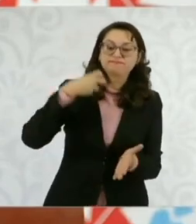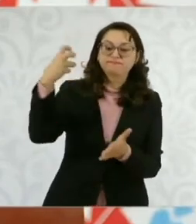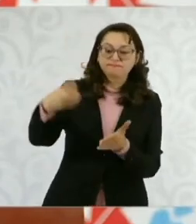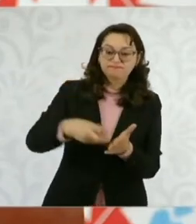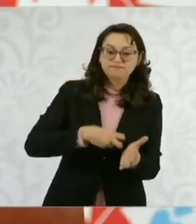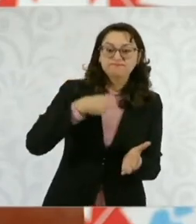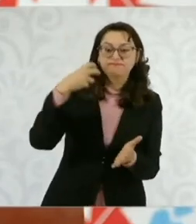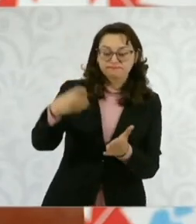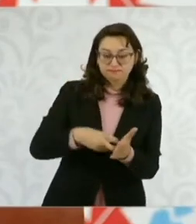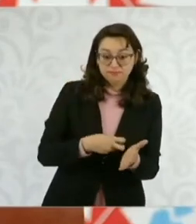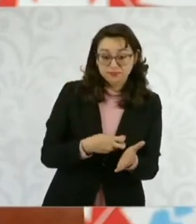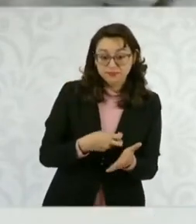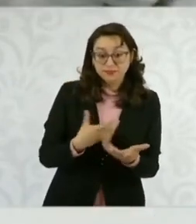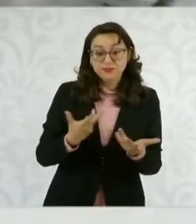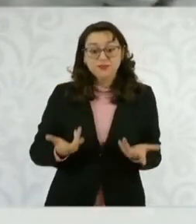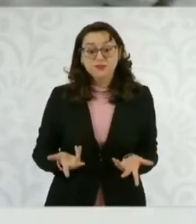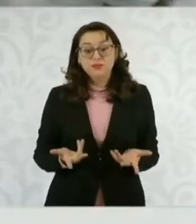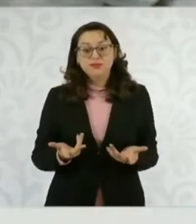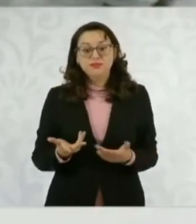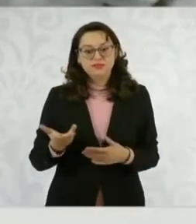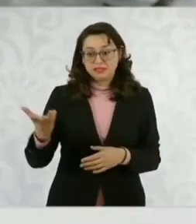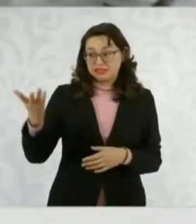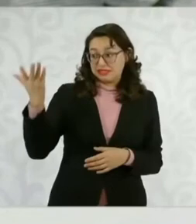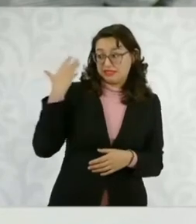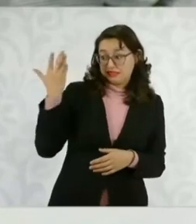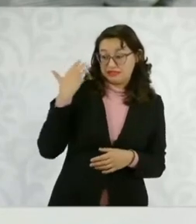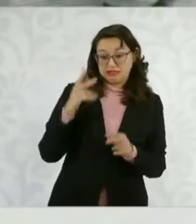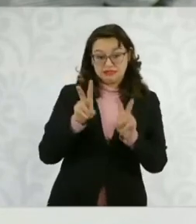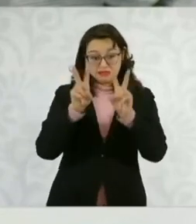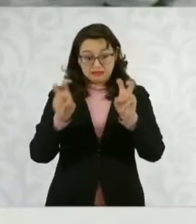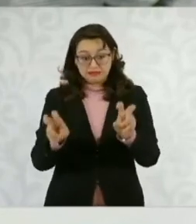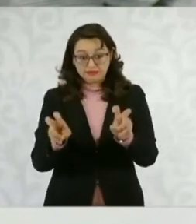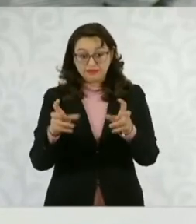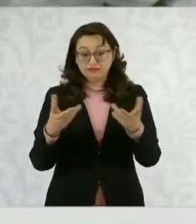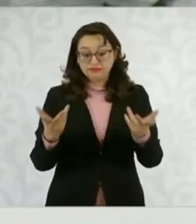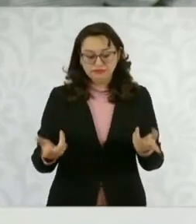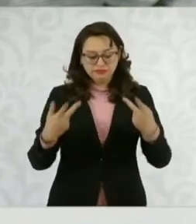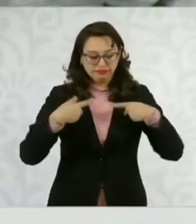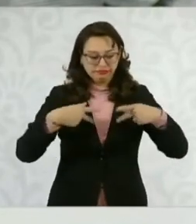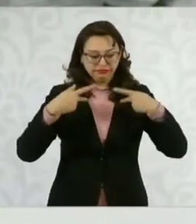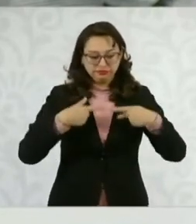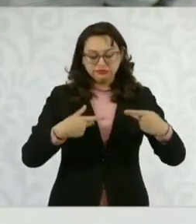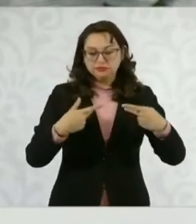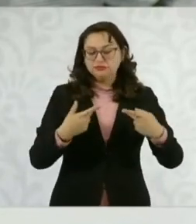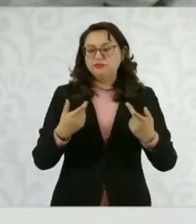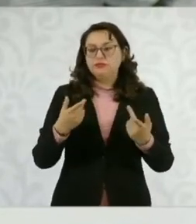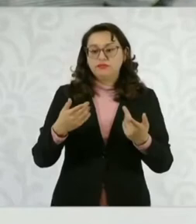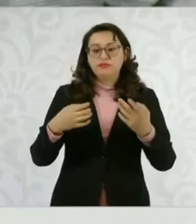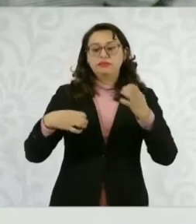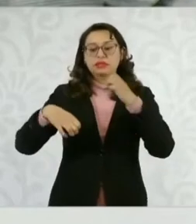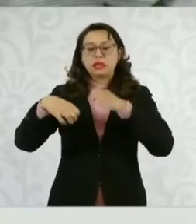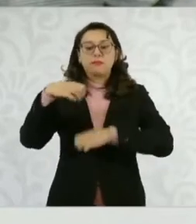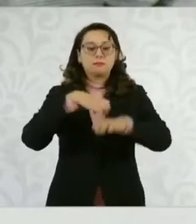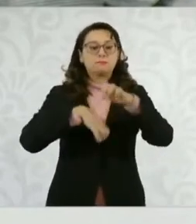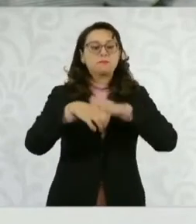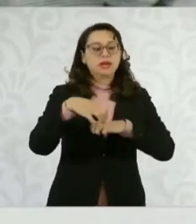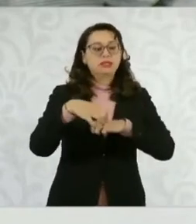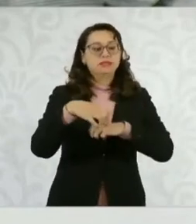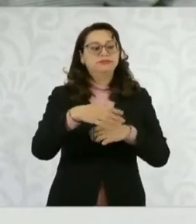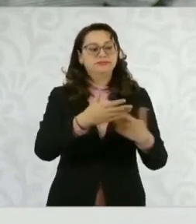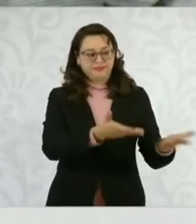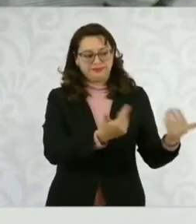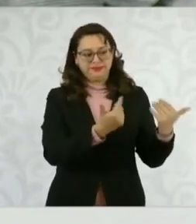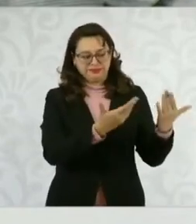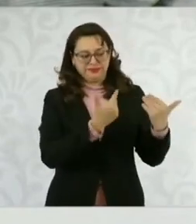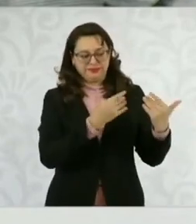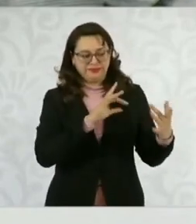reforma que se hizo relacionada con el outsourcing, pues eso era trabajo informal, porque aunque